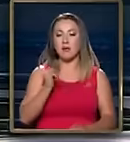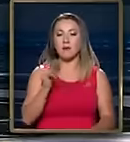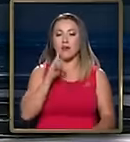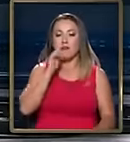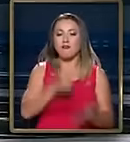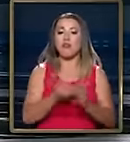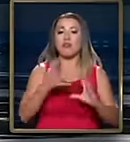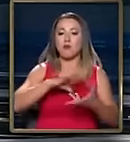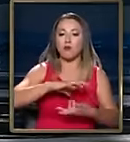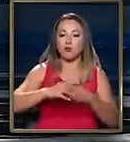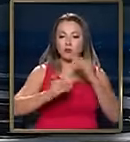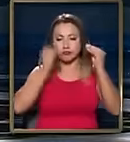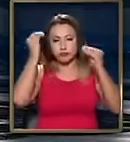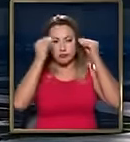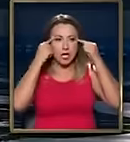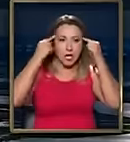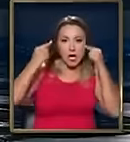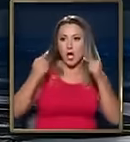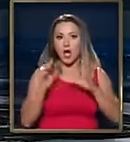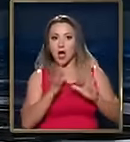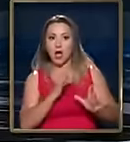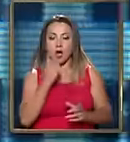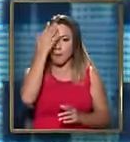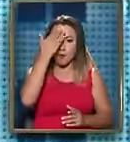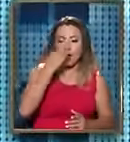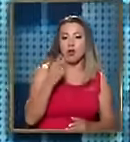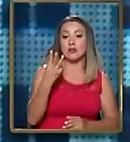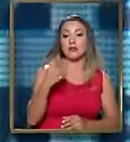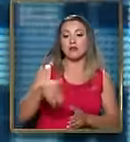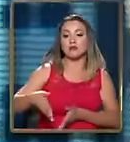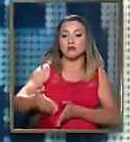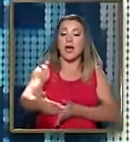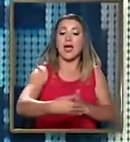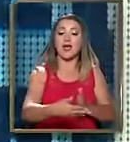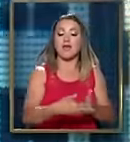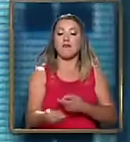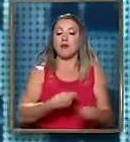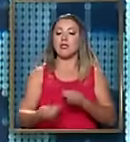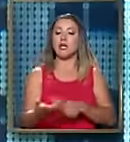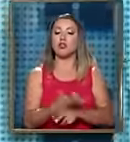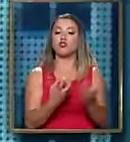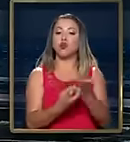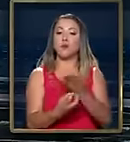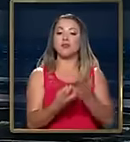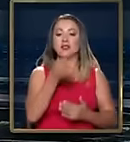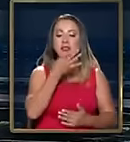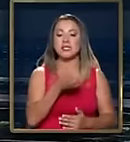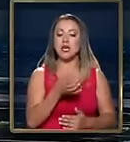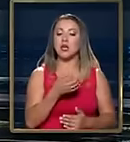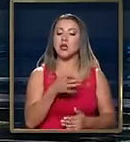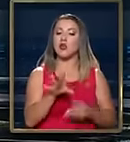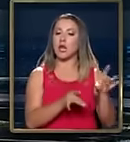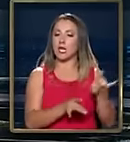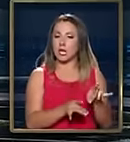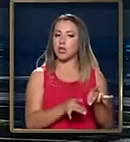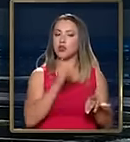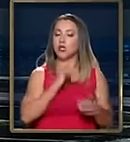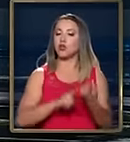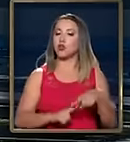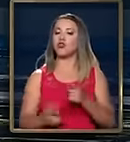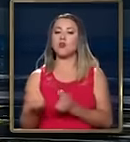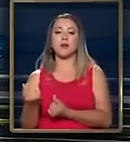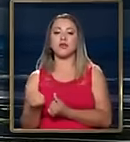Todavía me recuerdo que una vez en Maipú, en la feria de Tres Poniente, el weón que vendía tomates tenía un letrero que decía: los elegidos tendrán otro precio.